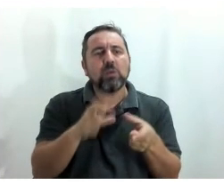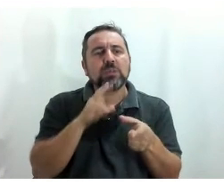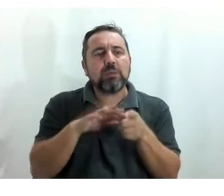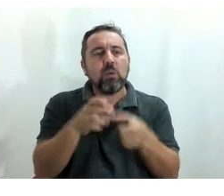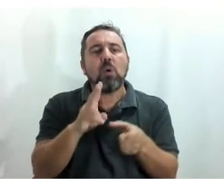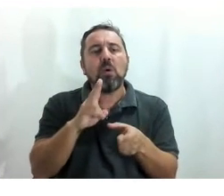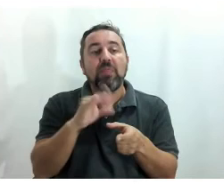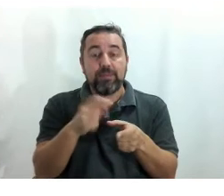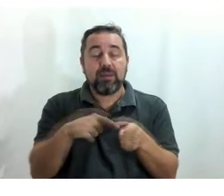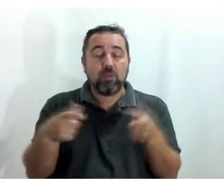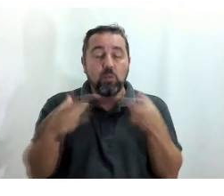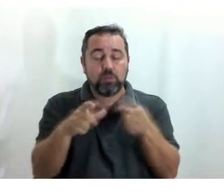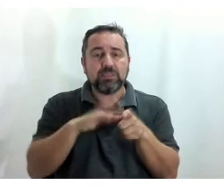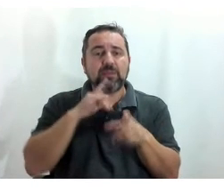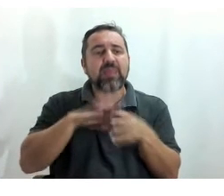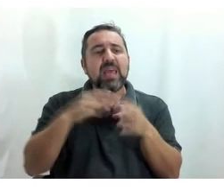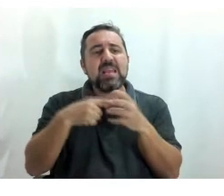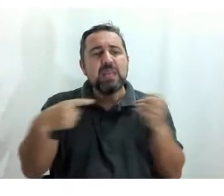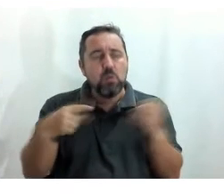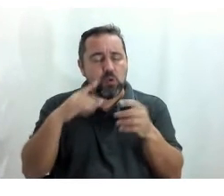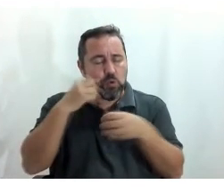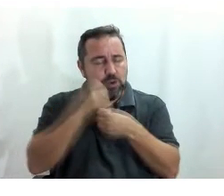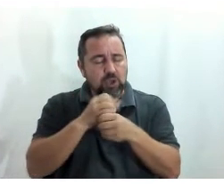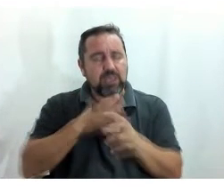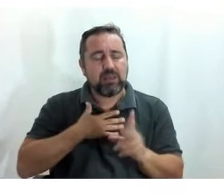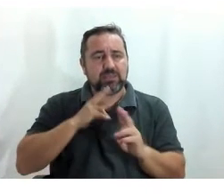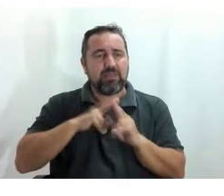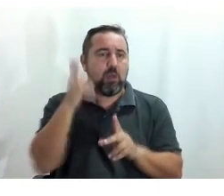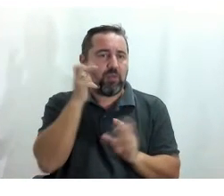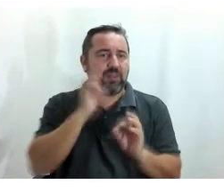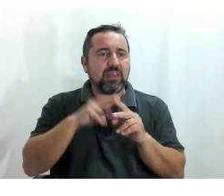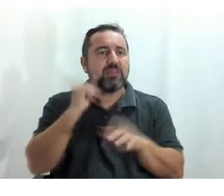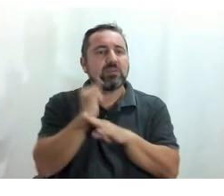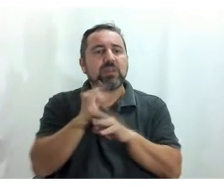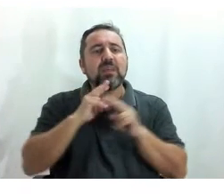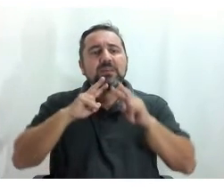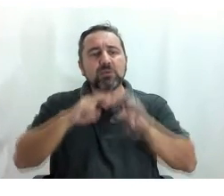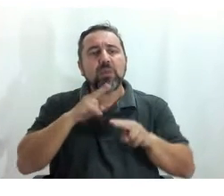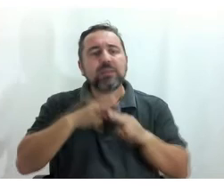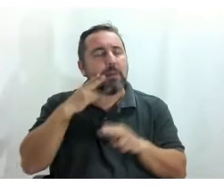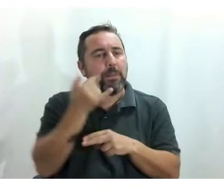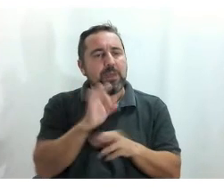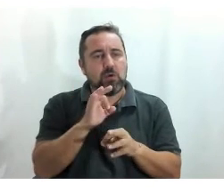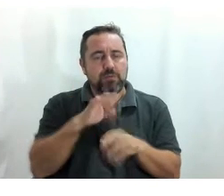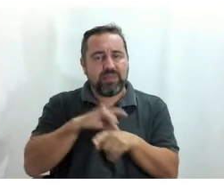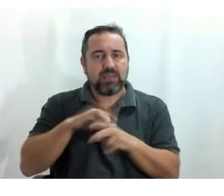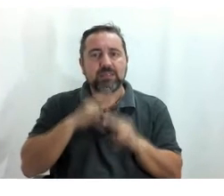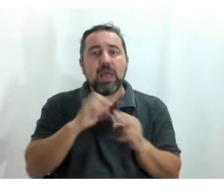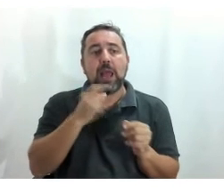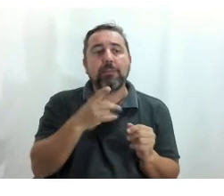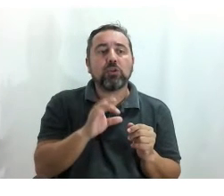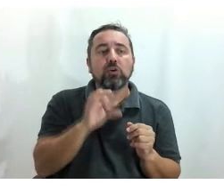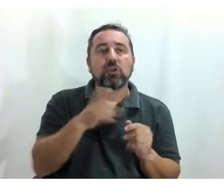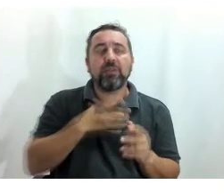del Grupo sobre Neurobiología de la Audición en el Instituto de Investigaciones Biomédicas Alberto Sols del CSIC.